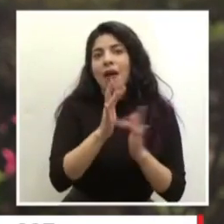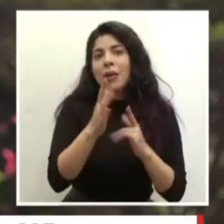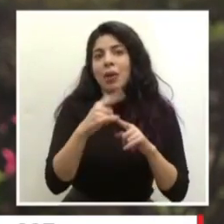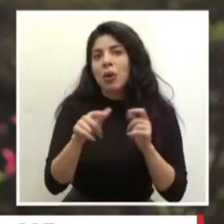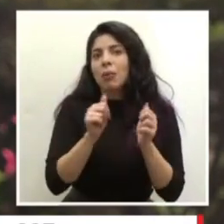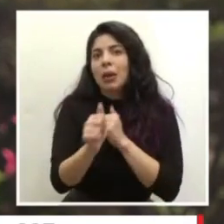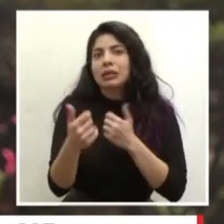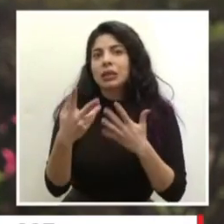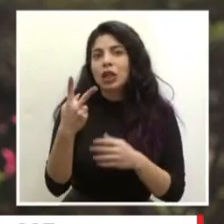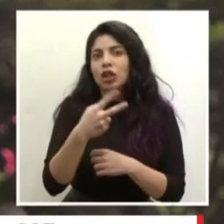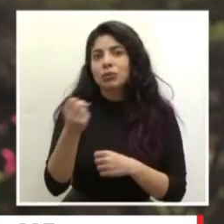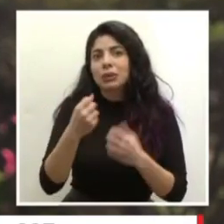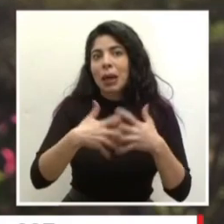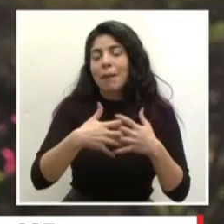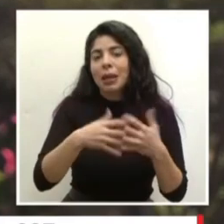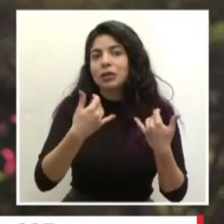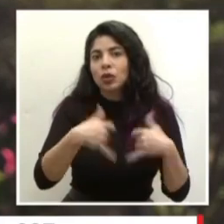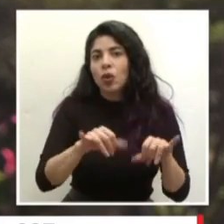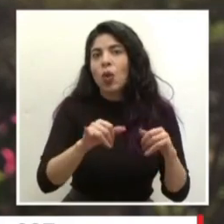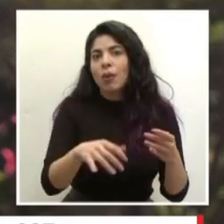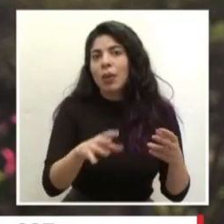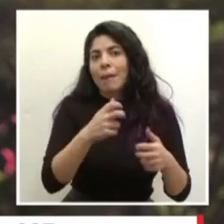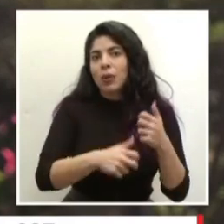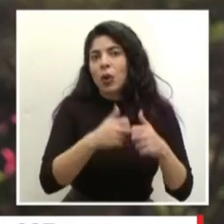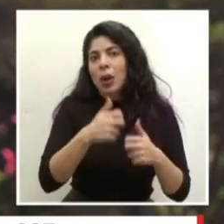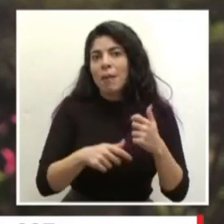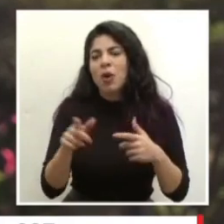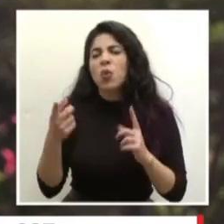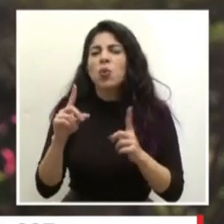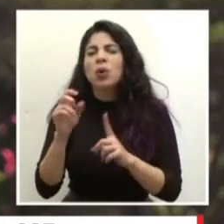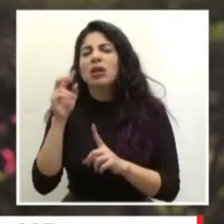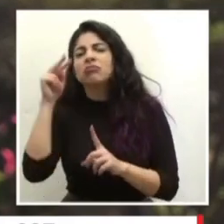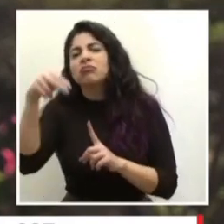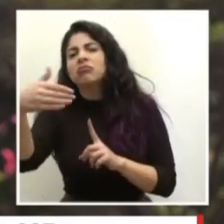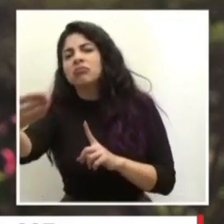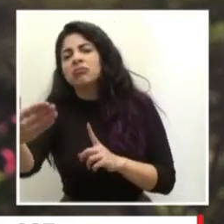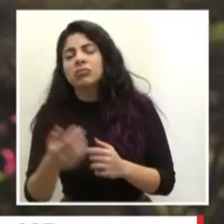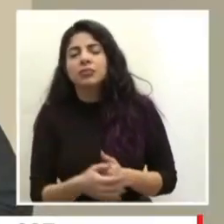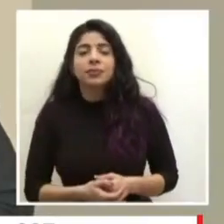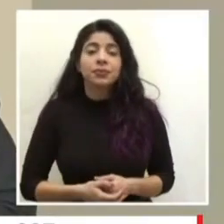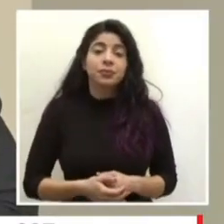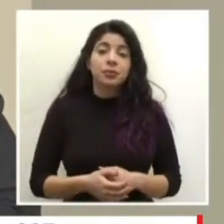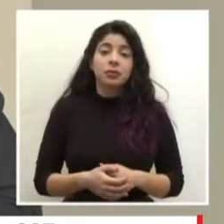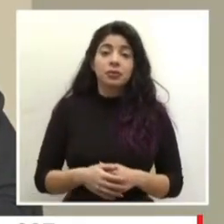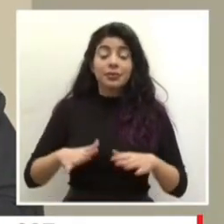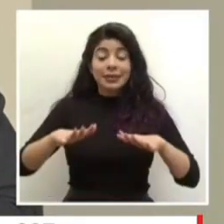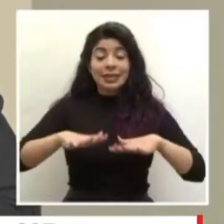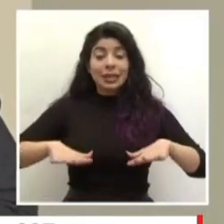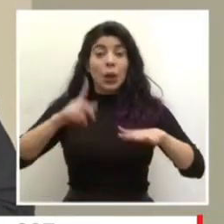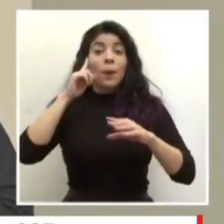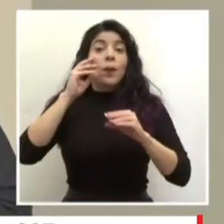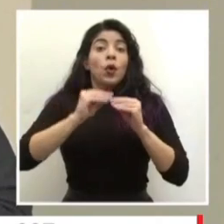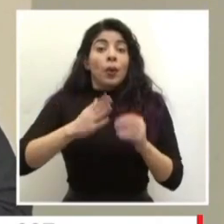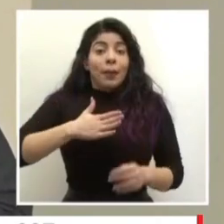casi 2 meses en los cuales las empresas han seguido viviendo en problemas? ¿Cómo está ese escenario? El escenario que, por lo menos